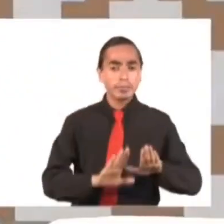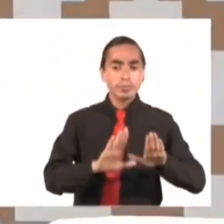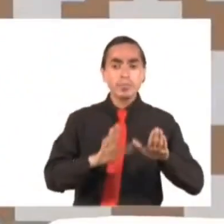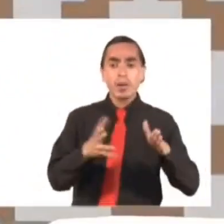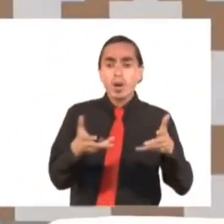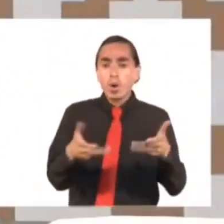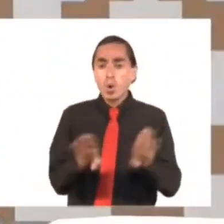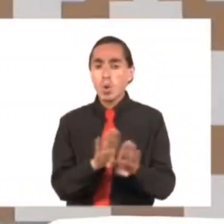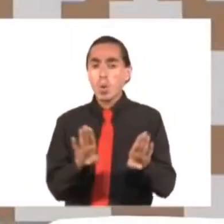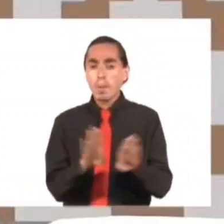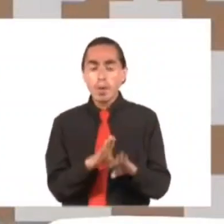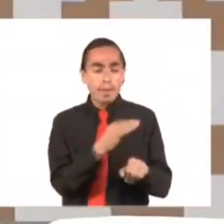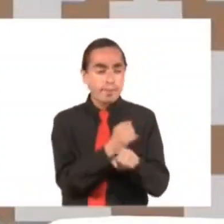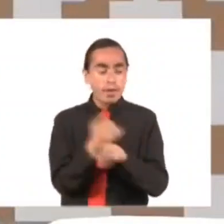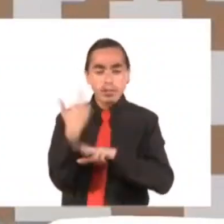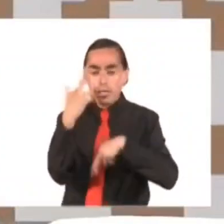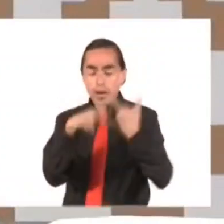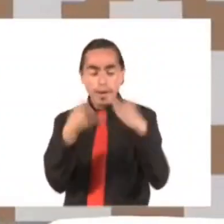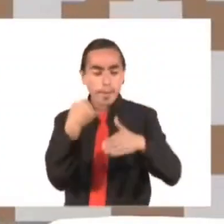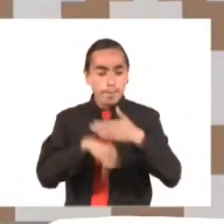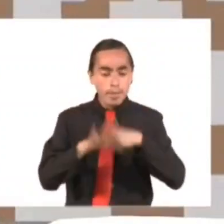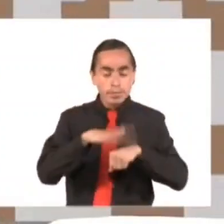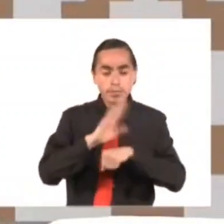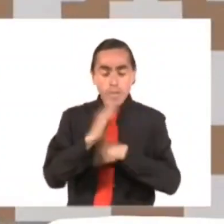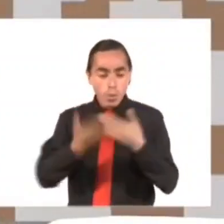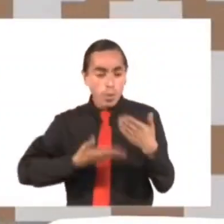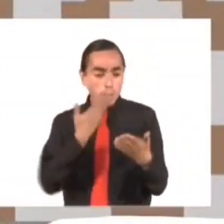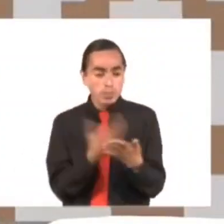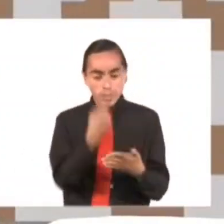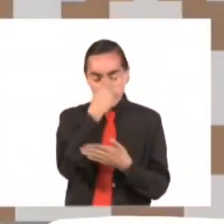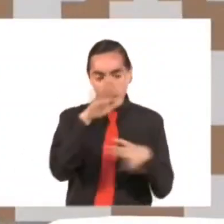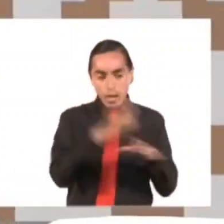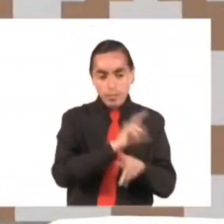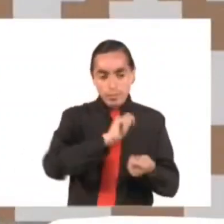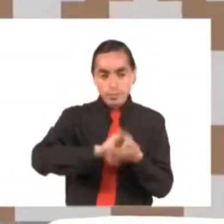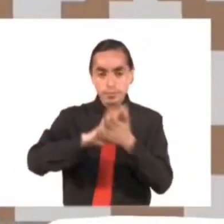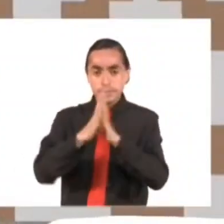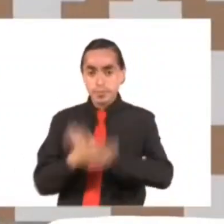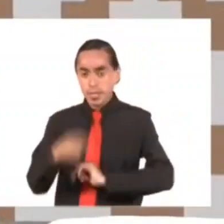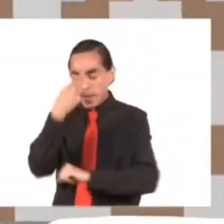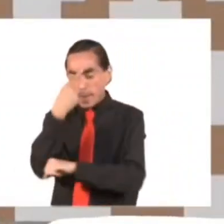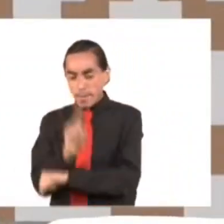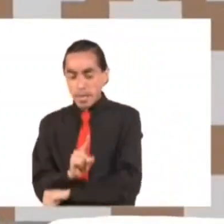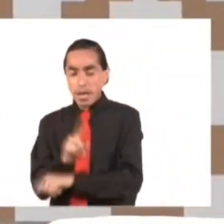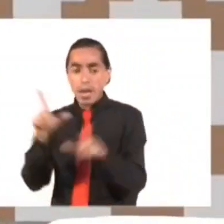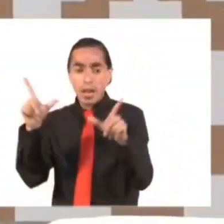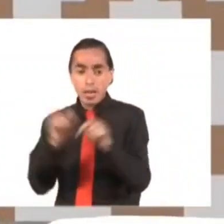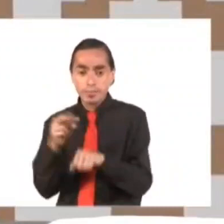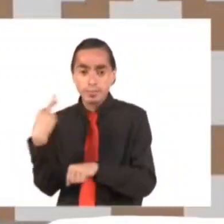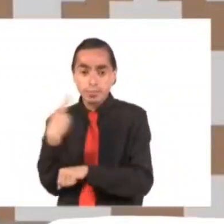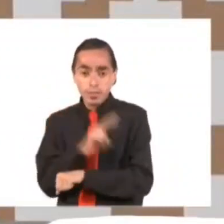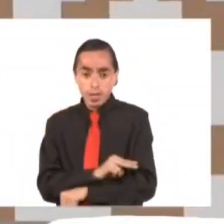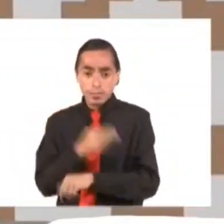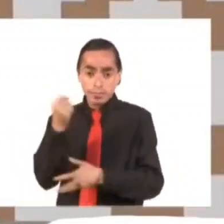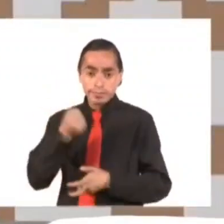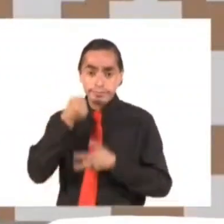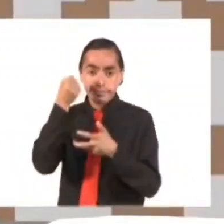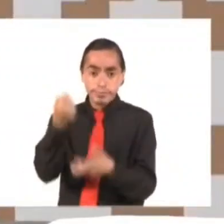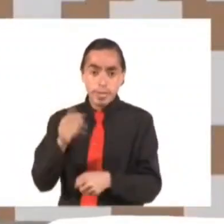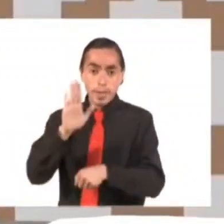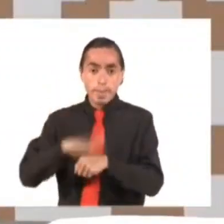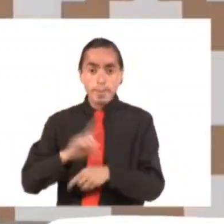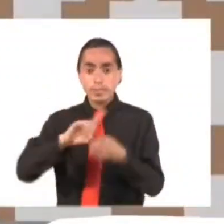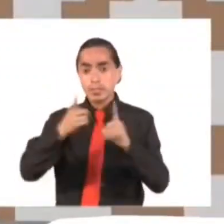un diagnóstico profundo y una propuesta de cambio transformativa para simplificar la inversión en la ciudad y generar mayor